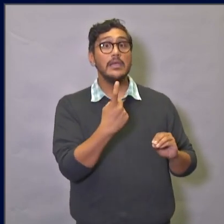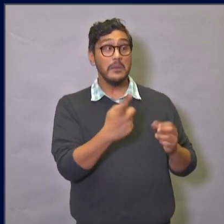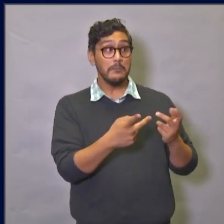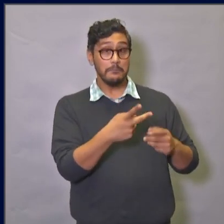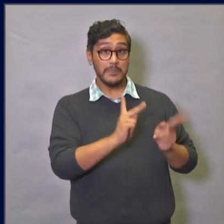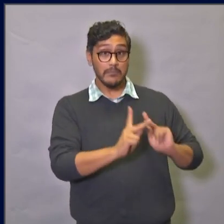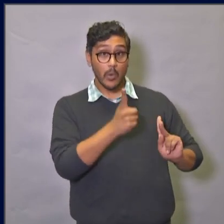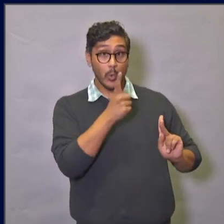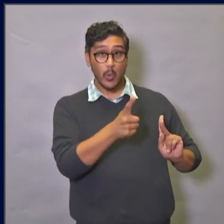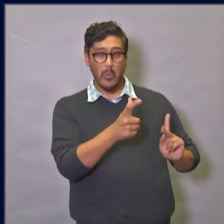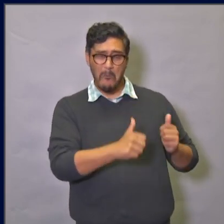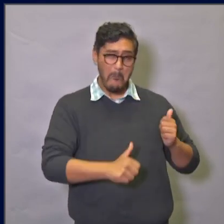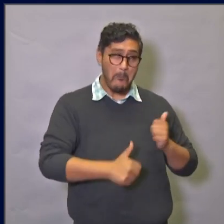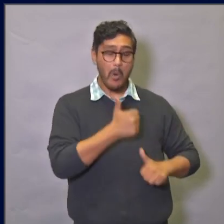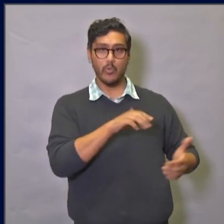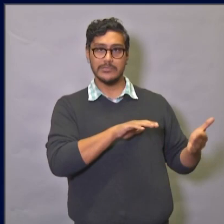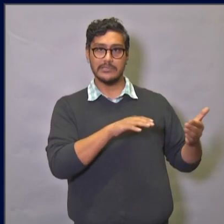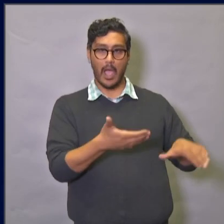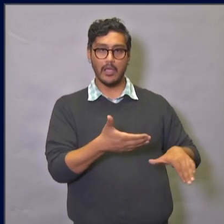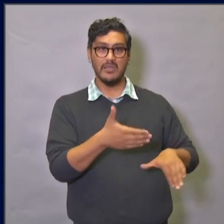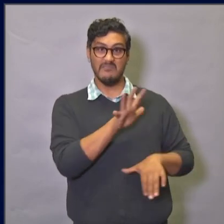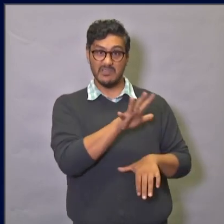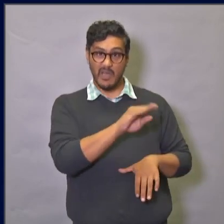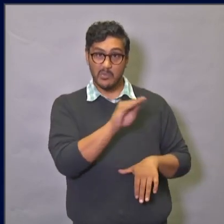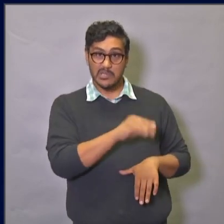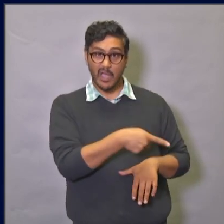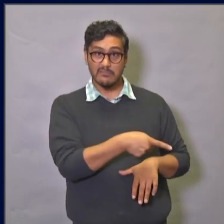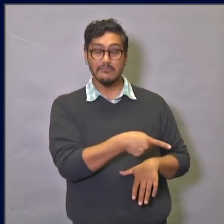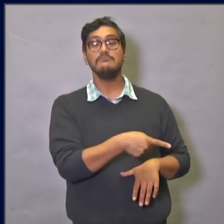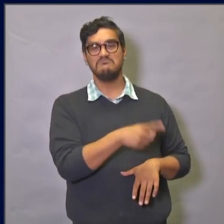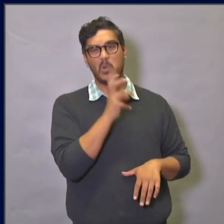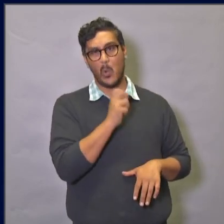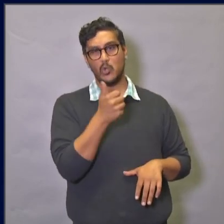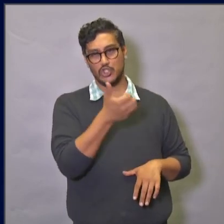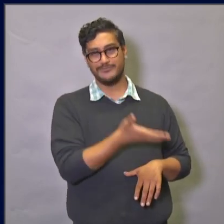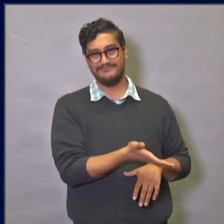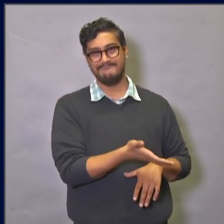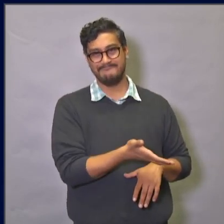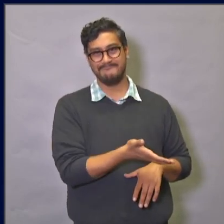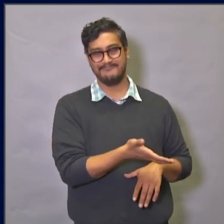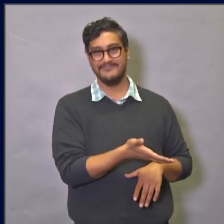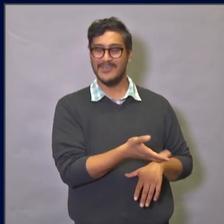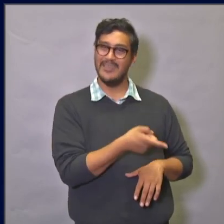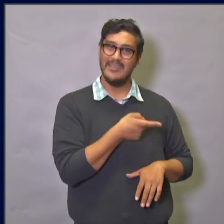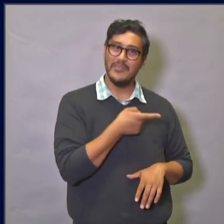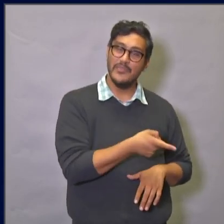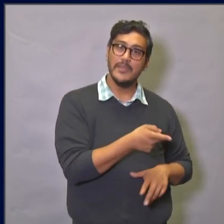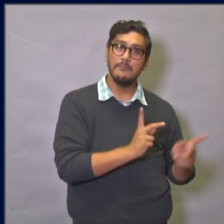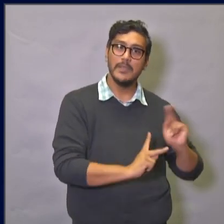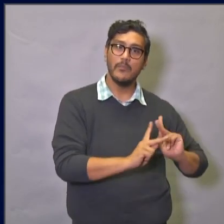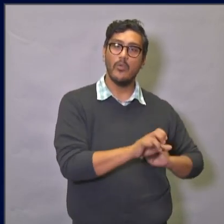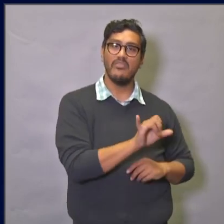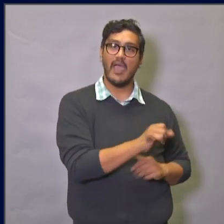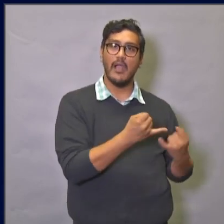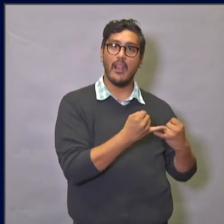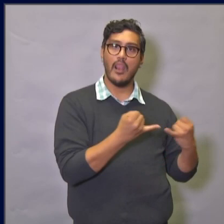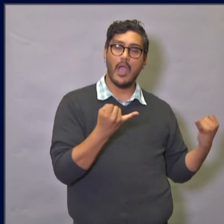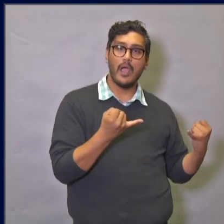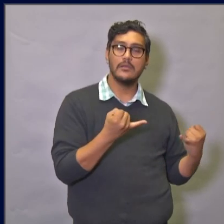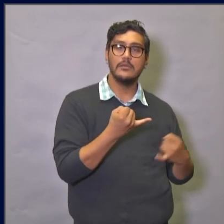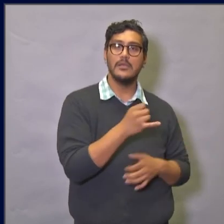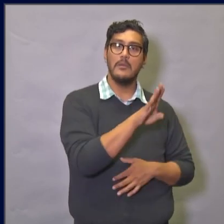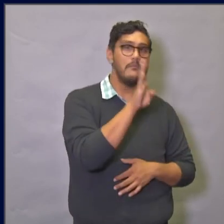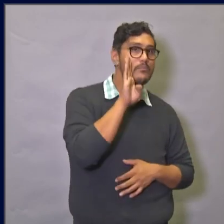sea, el 65%, son personas mayores. Estas personas mayores están representadas por las líneas cafés